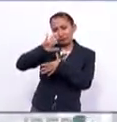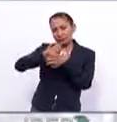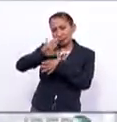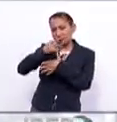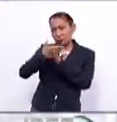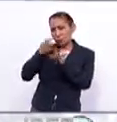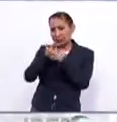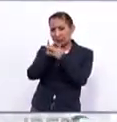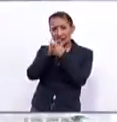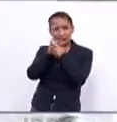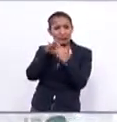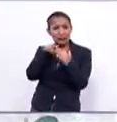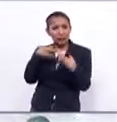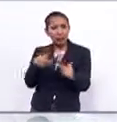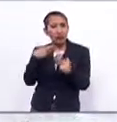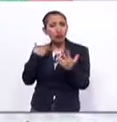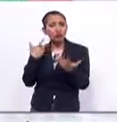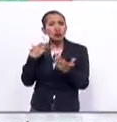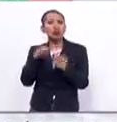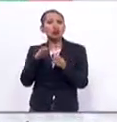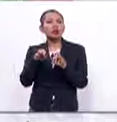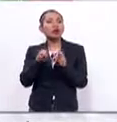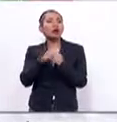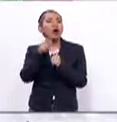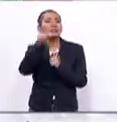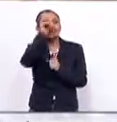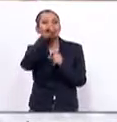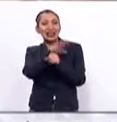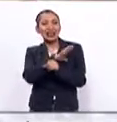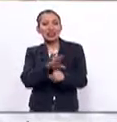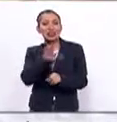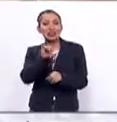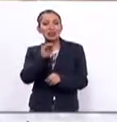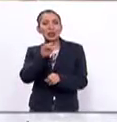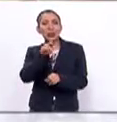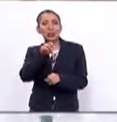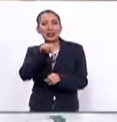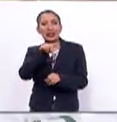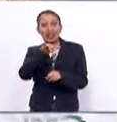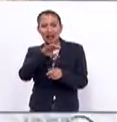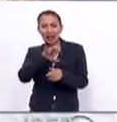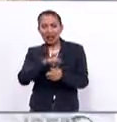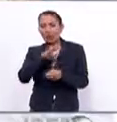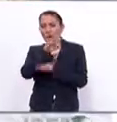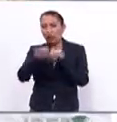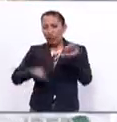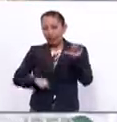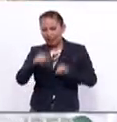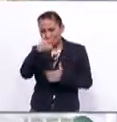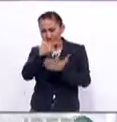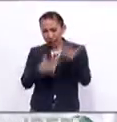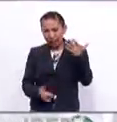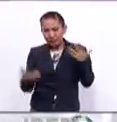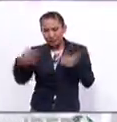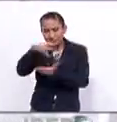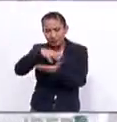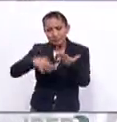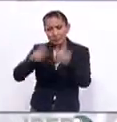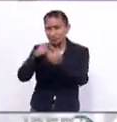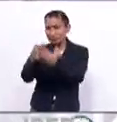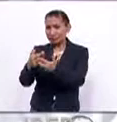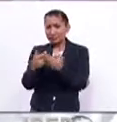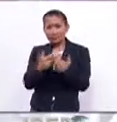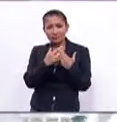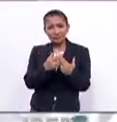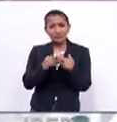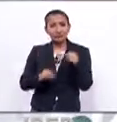es muy estrecha su relación y vínculo, por ejemplo, con la Secretaría General Iberoamericana y todas las actividades que ahí confluyen, que son muy